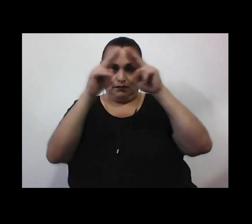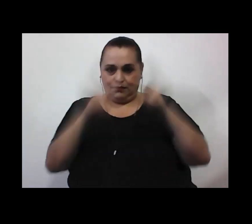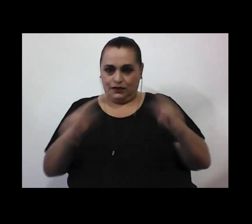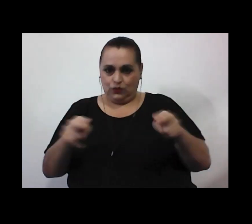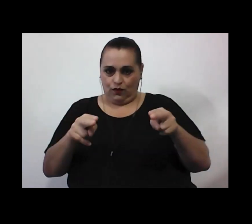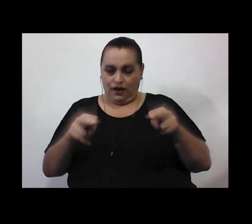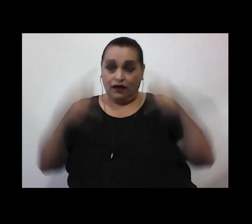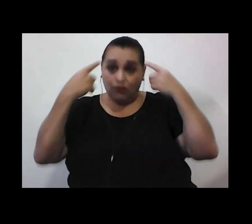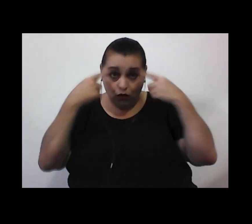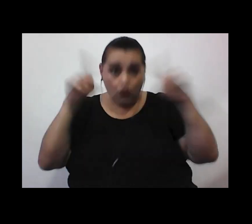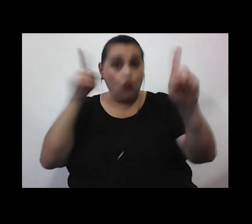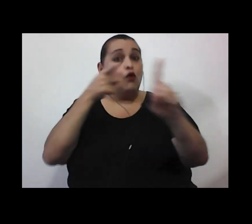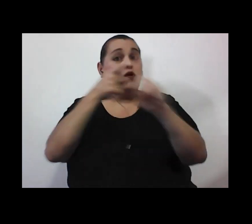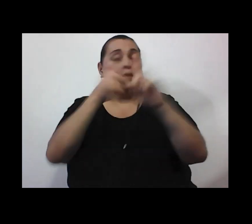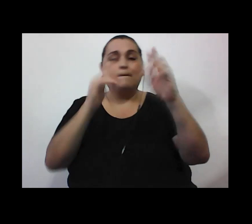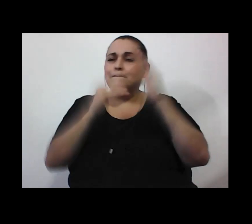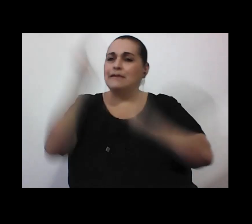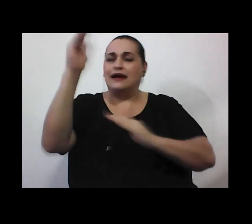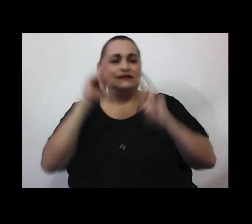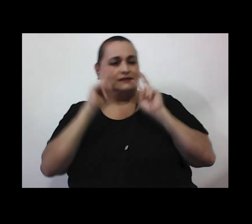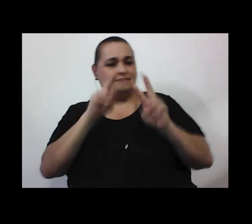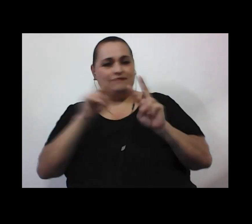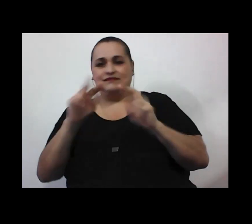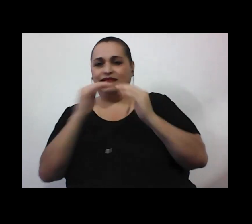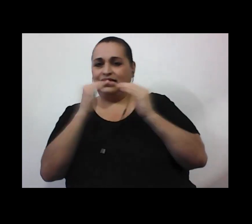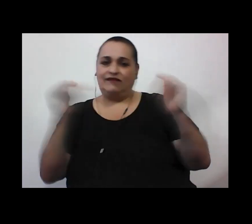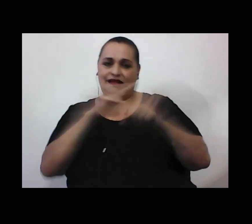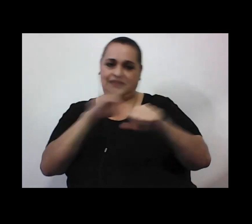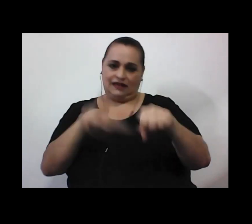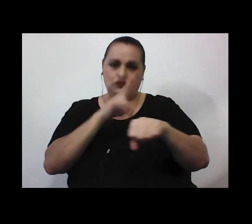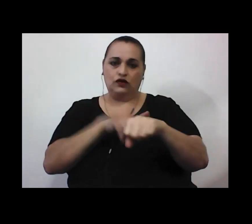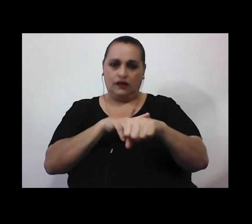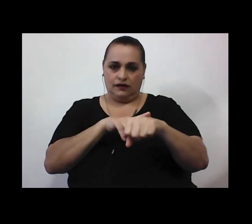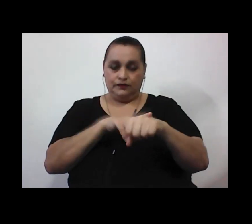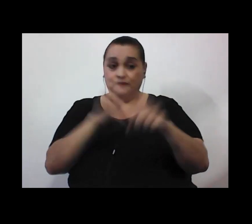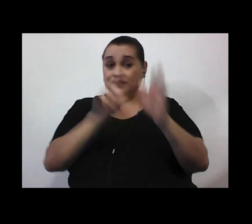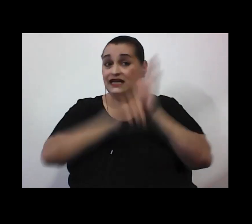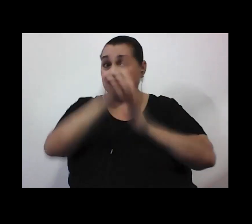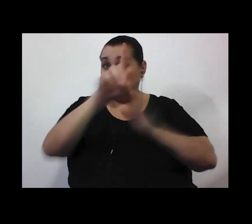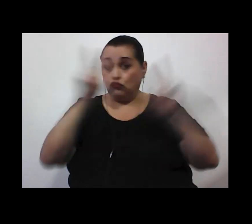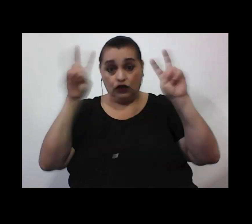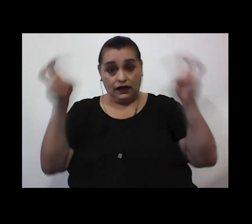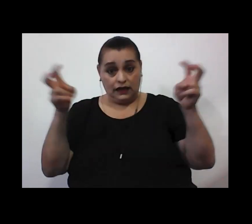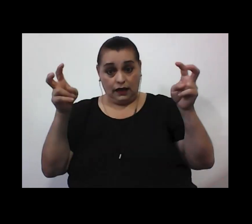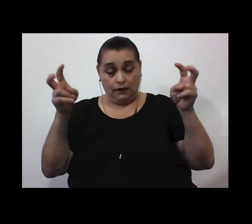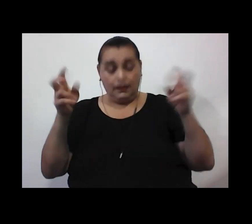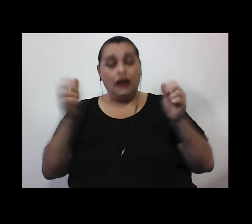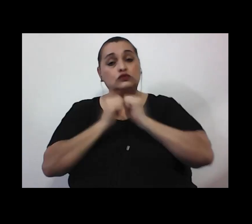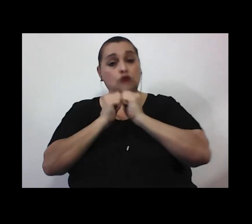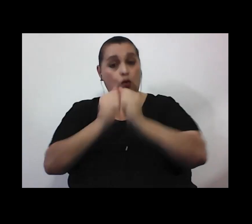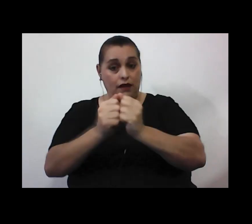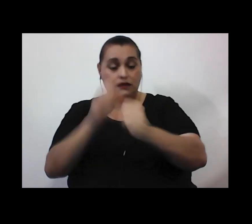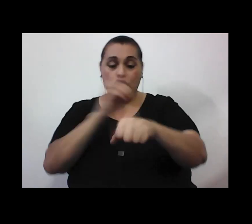logrando así mayor cobertura a nivel nacional. Para el desarrollo de la temática está con nosotros el